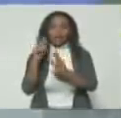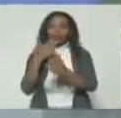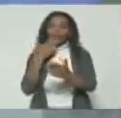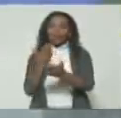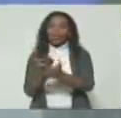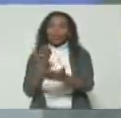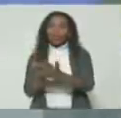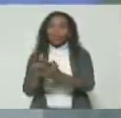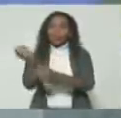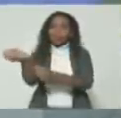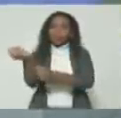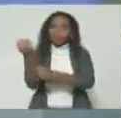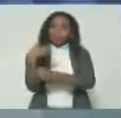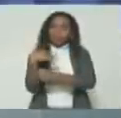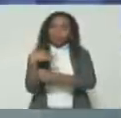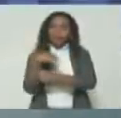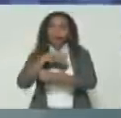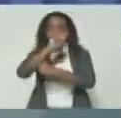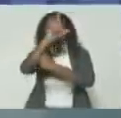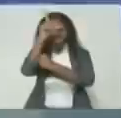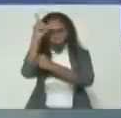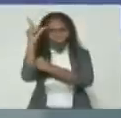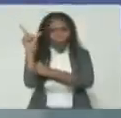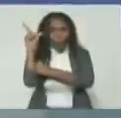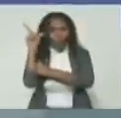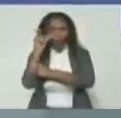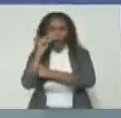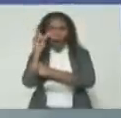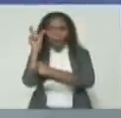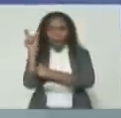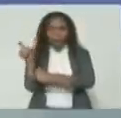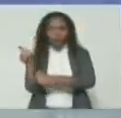solicite en extradición al señor Leopoldo López,